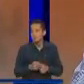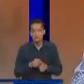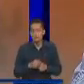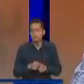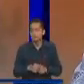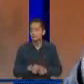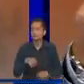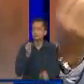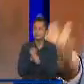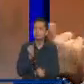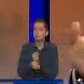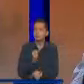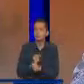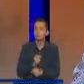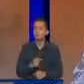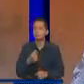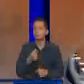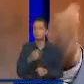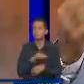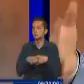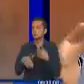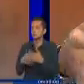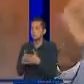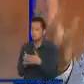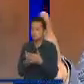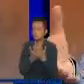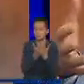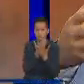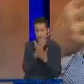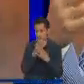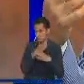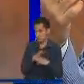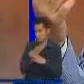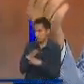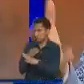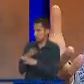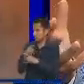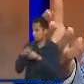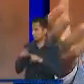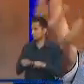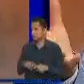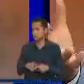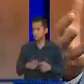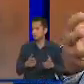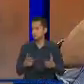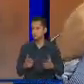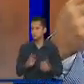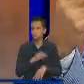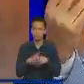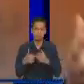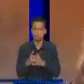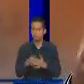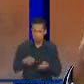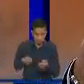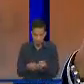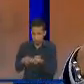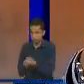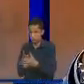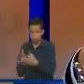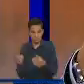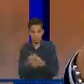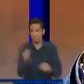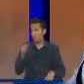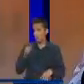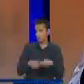trabajar en transgénesis para combatir plagas que han sido resistentes a los típicos herbicidas, a los típicos plaguicidas.